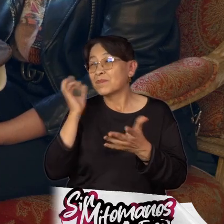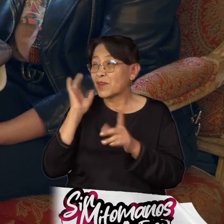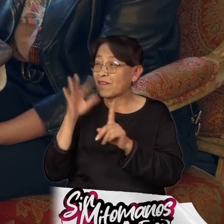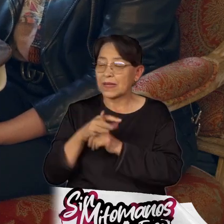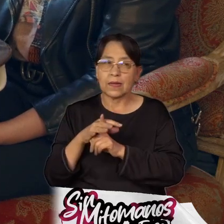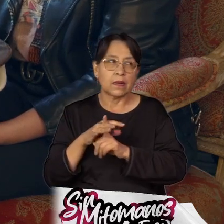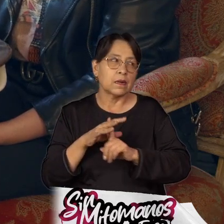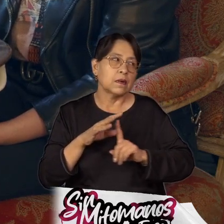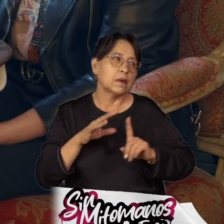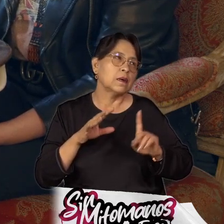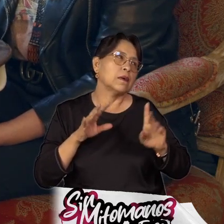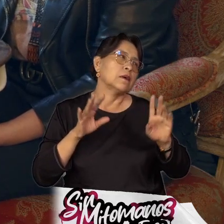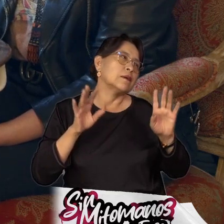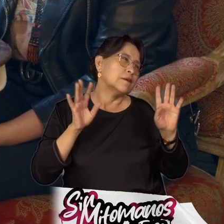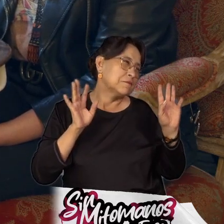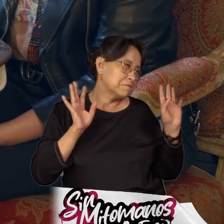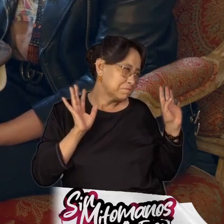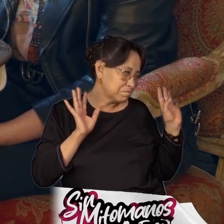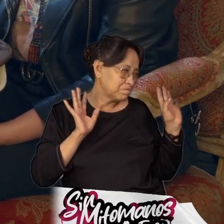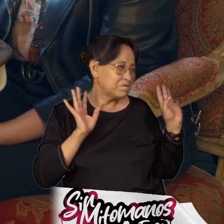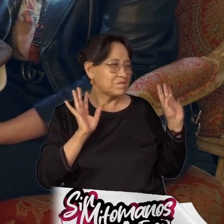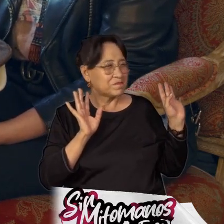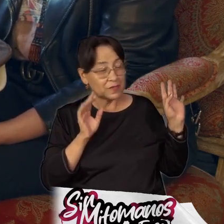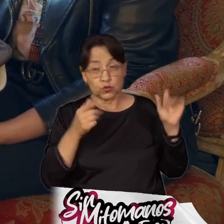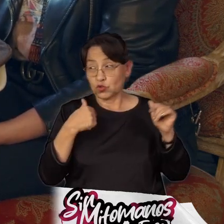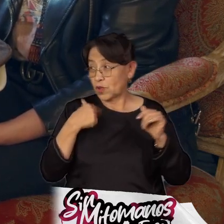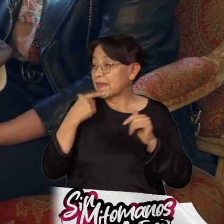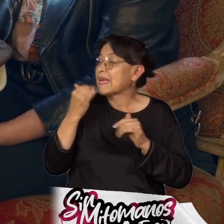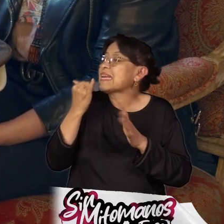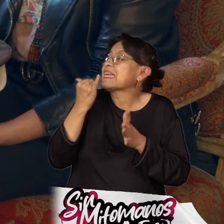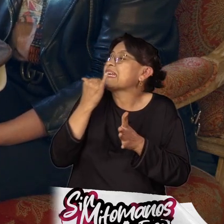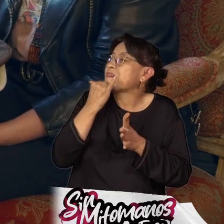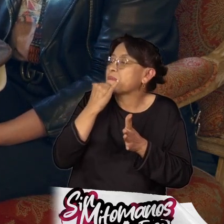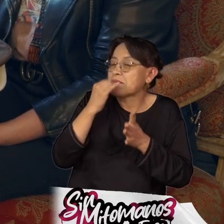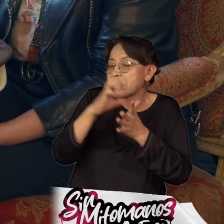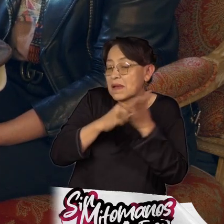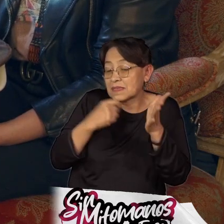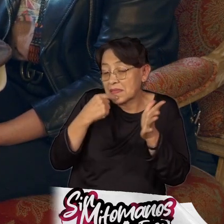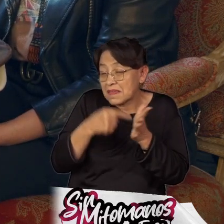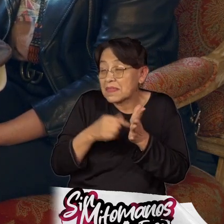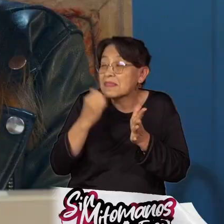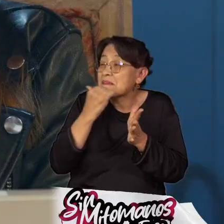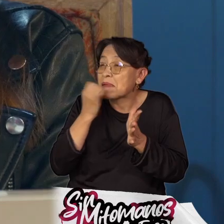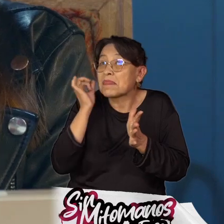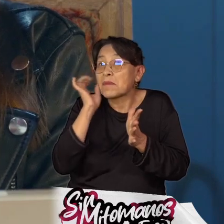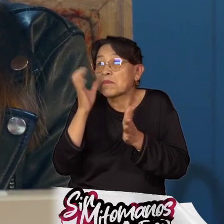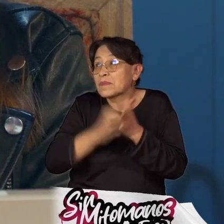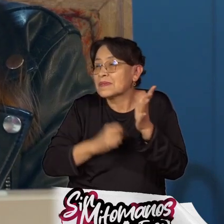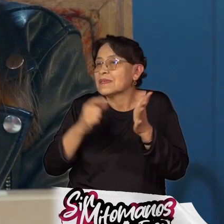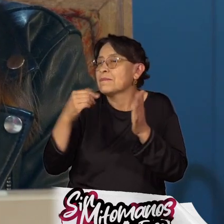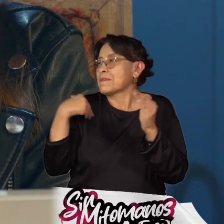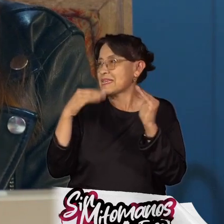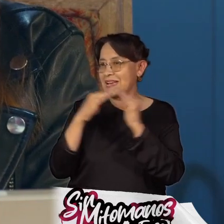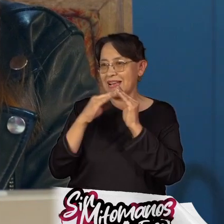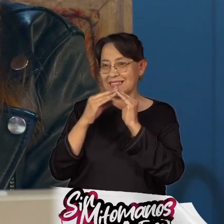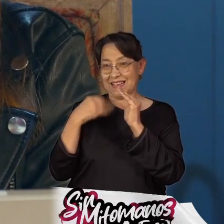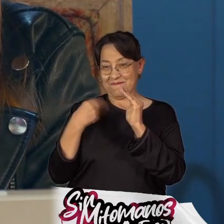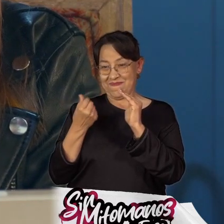malo. Pues no sé si sea malo o bueno, solamente estoy diciendo qué pasaría si lo eliminaran. Bueno, y si